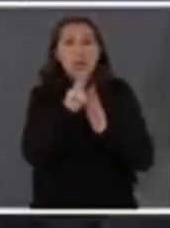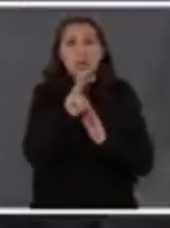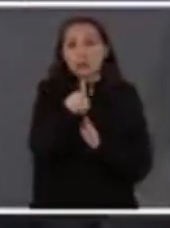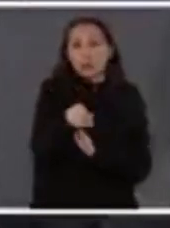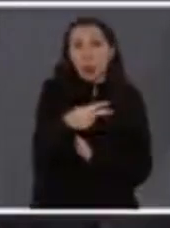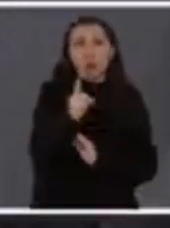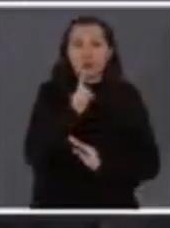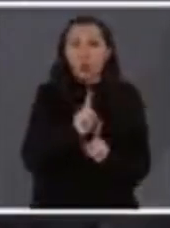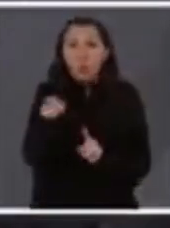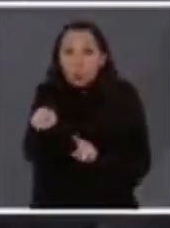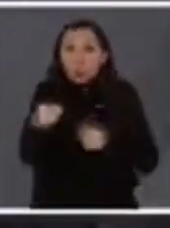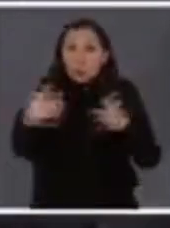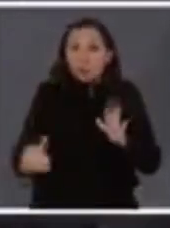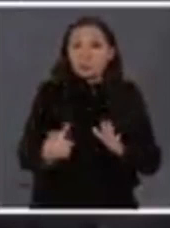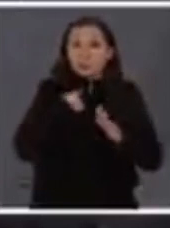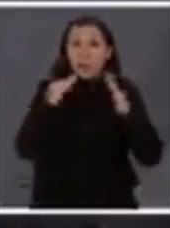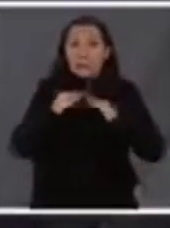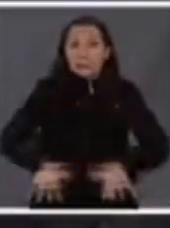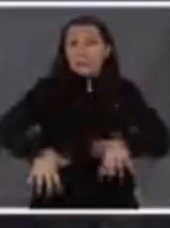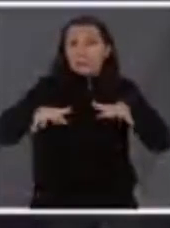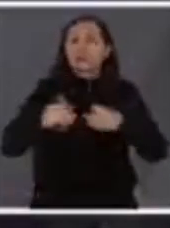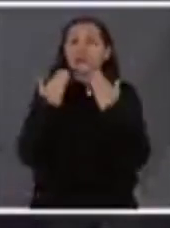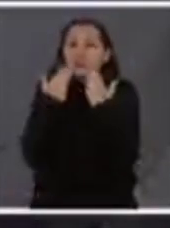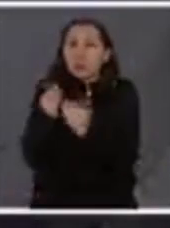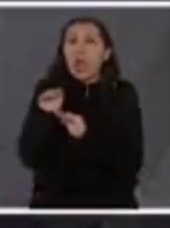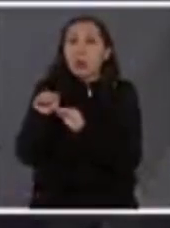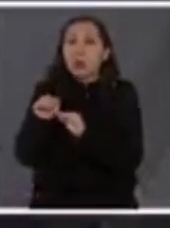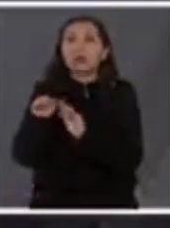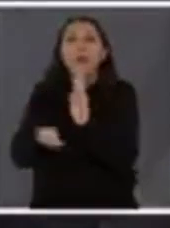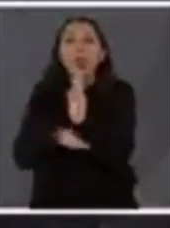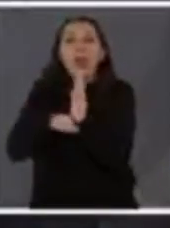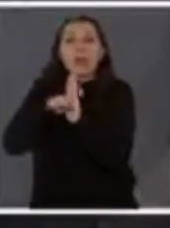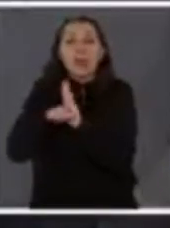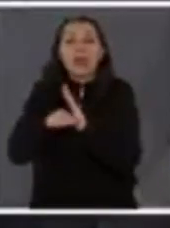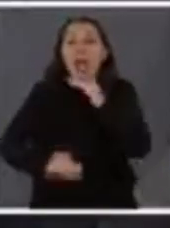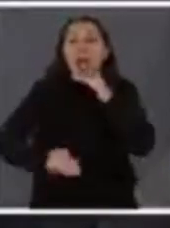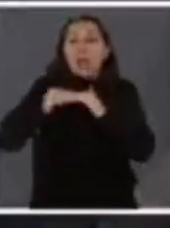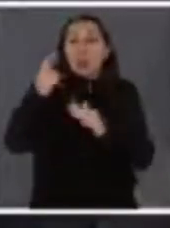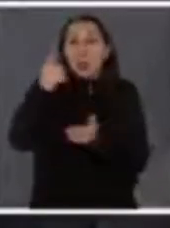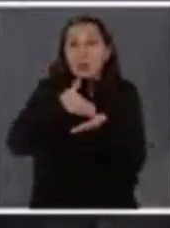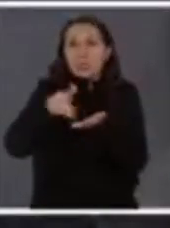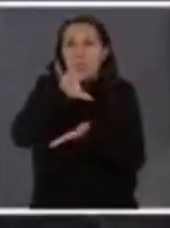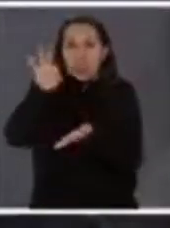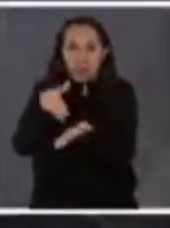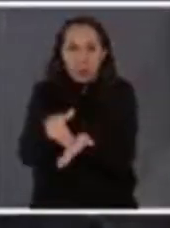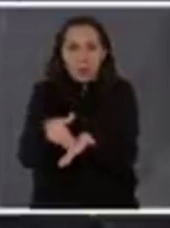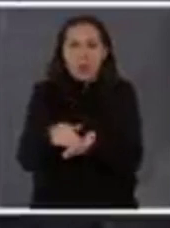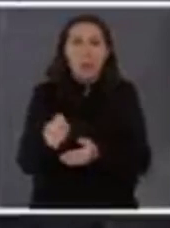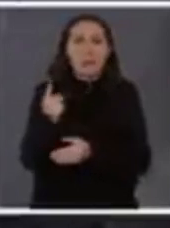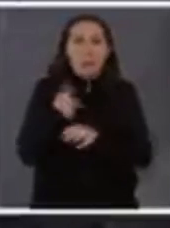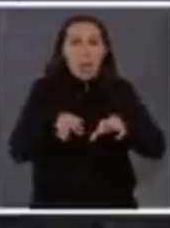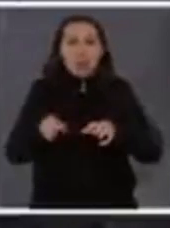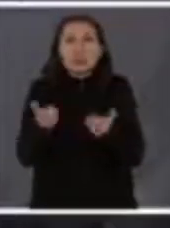están. Si usted fue afectado, va a recibir el apoyo en función de la afectación que tuvo, con un tope de 1.500.000 pesos para los primeros